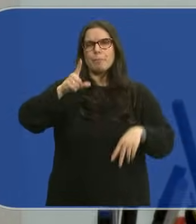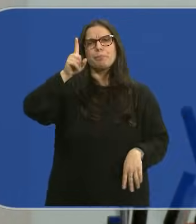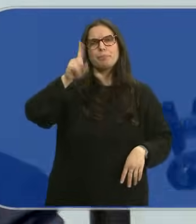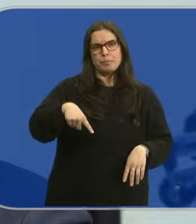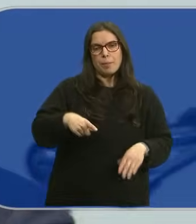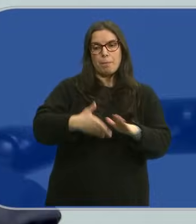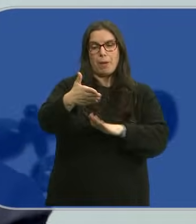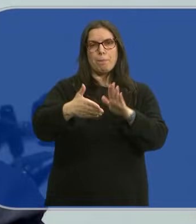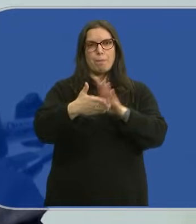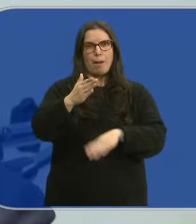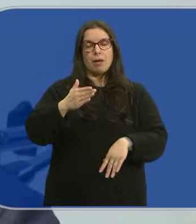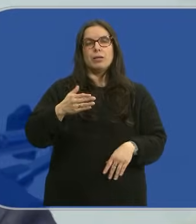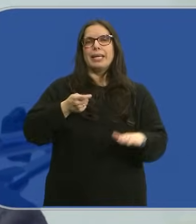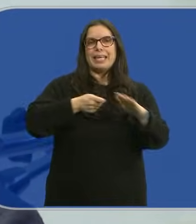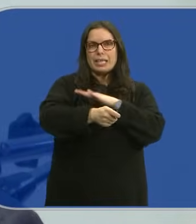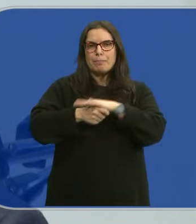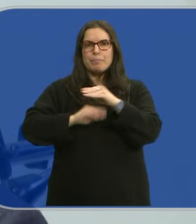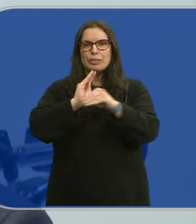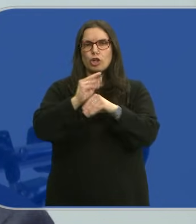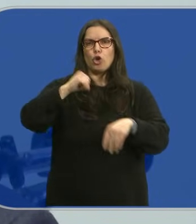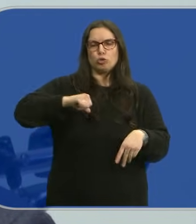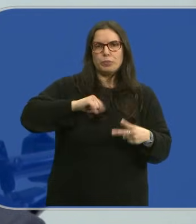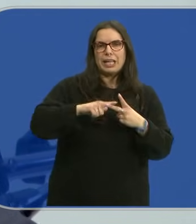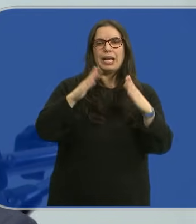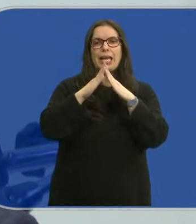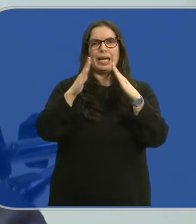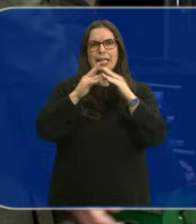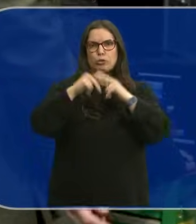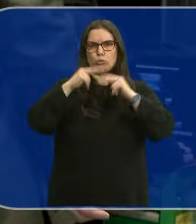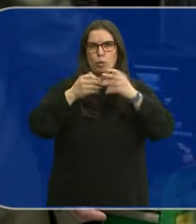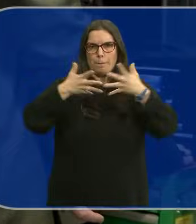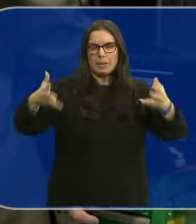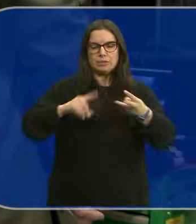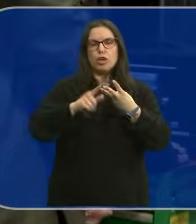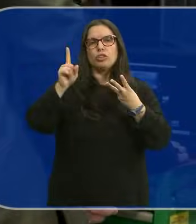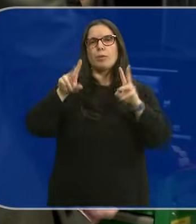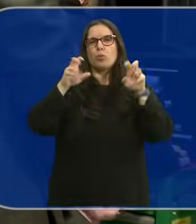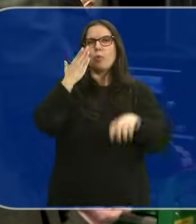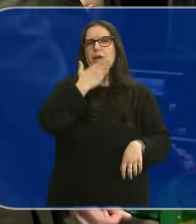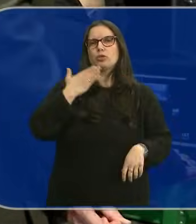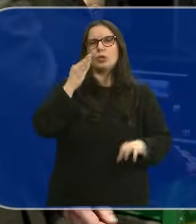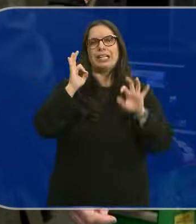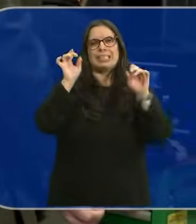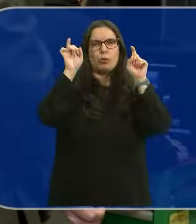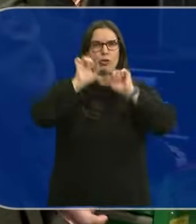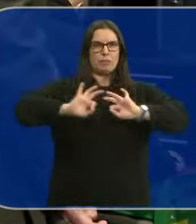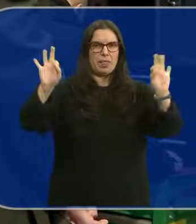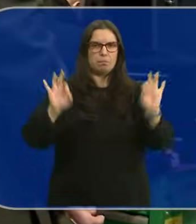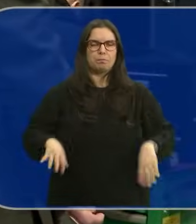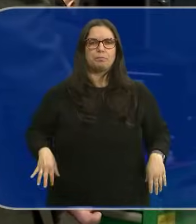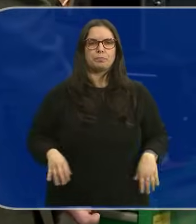también lo que está por venir: inversiones en el hospital, más viviendas en construcción o la nueva escuela de educación